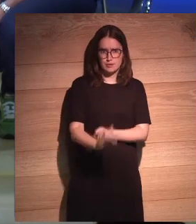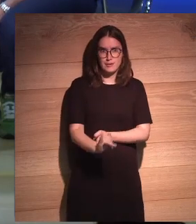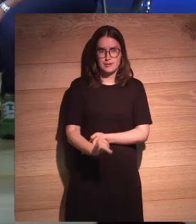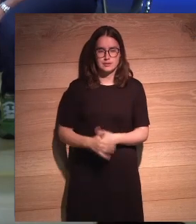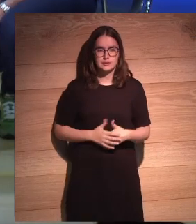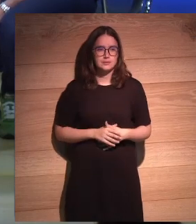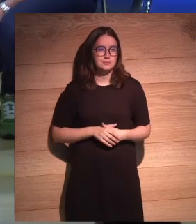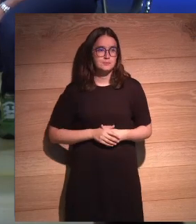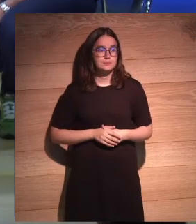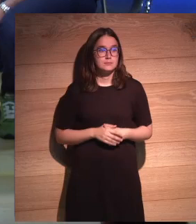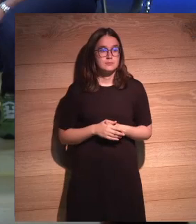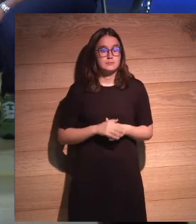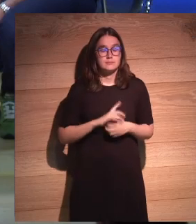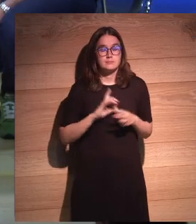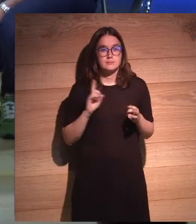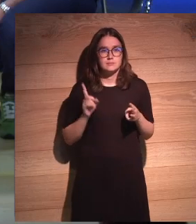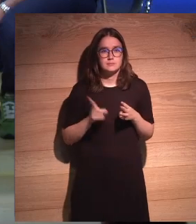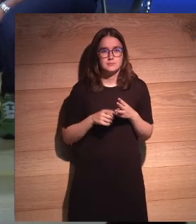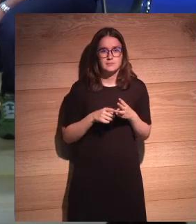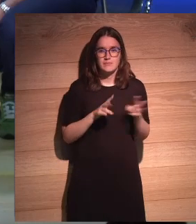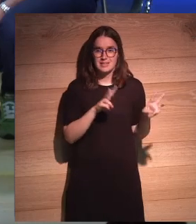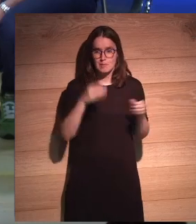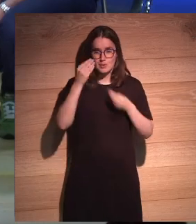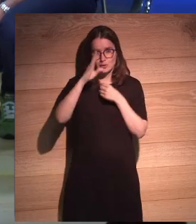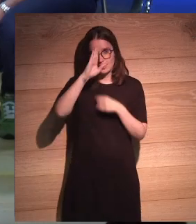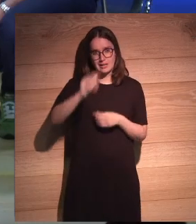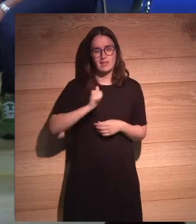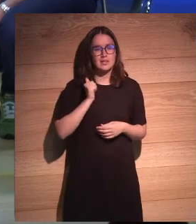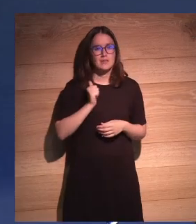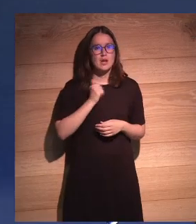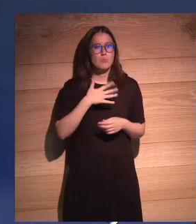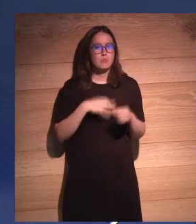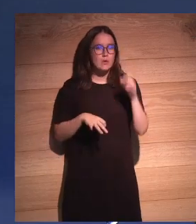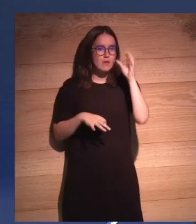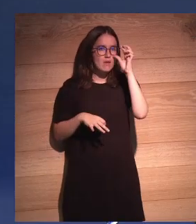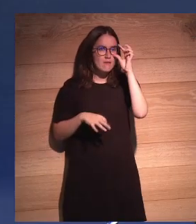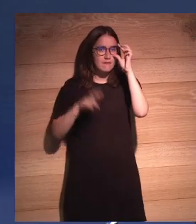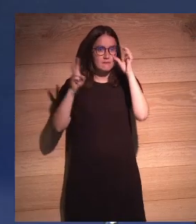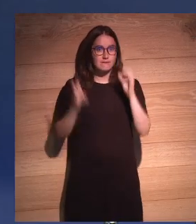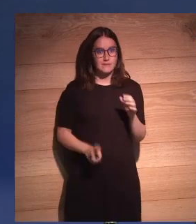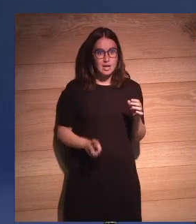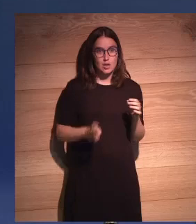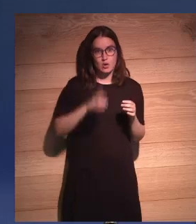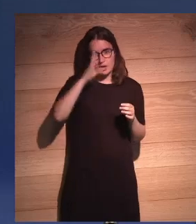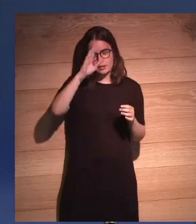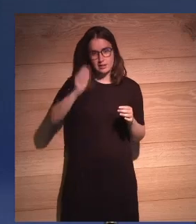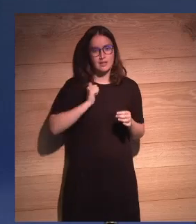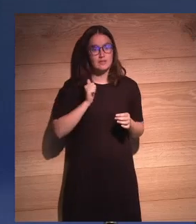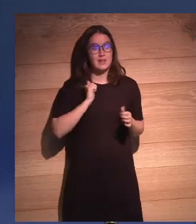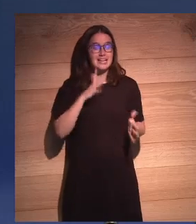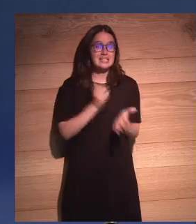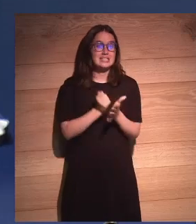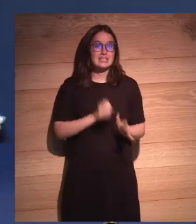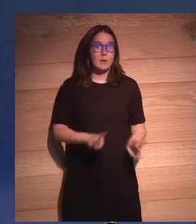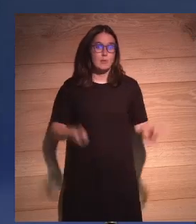sobre ellos. Y la tercera cuestión es que creo que la inteligencia artificial puede valer, o la inteligencia artificial simbólica, la que